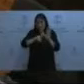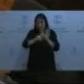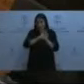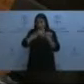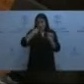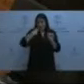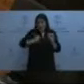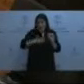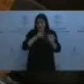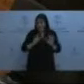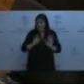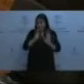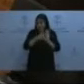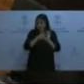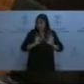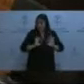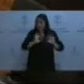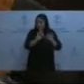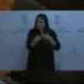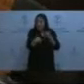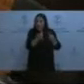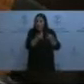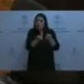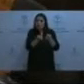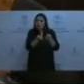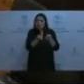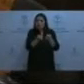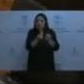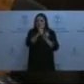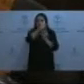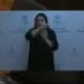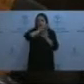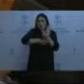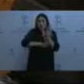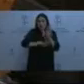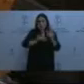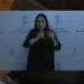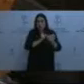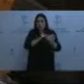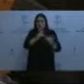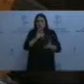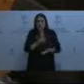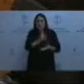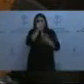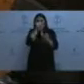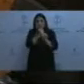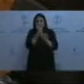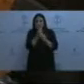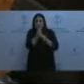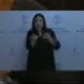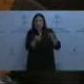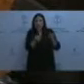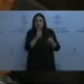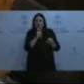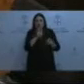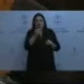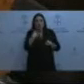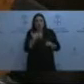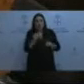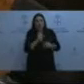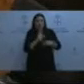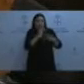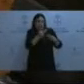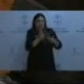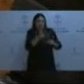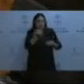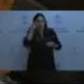es el artículo que regula la gestión de listas de espera y bolsas de empleo, y tengo que decirle que también me consta, y así lo